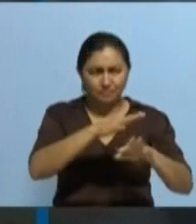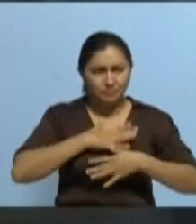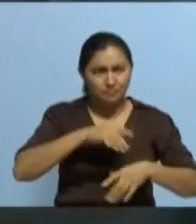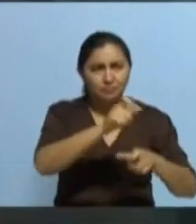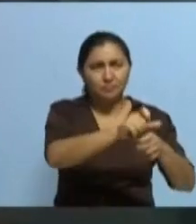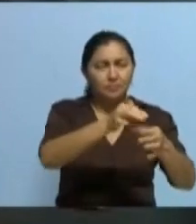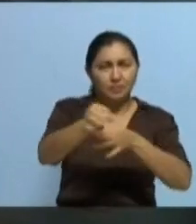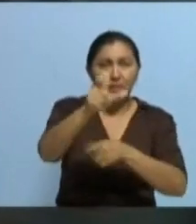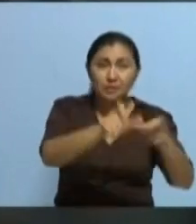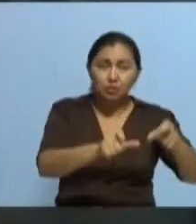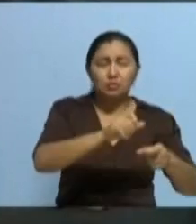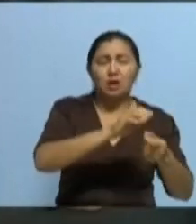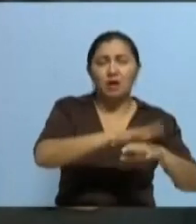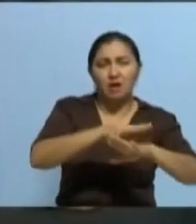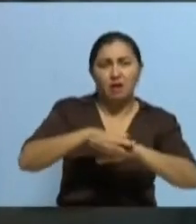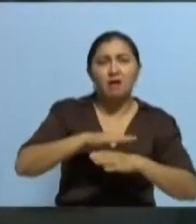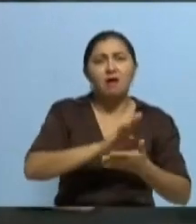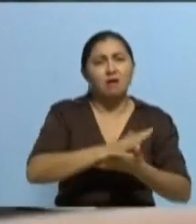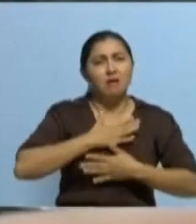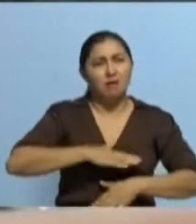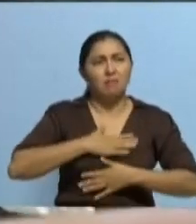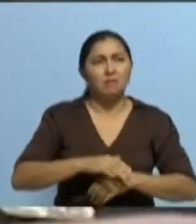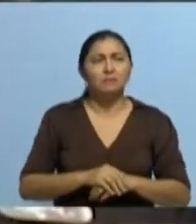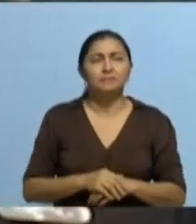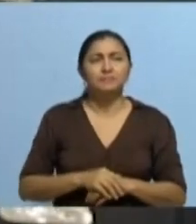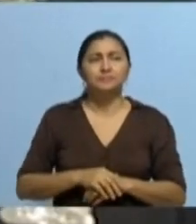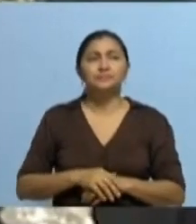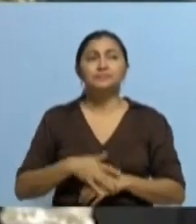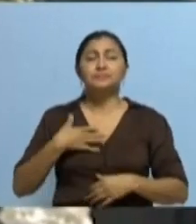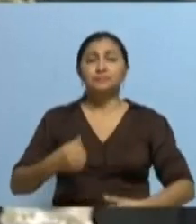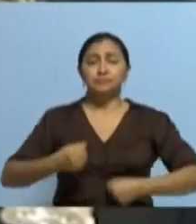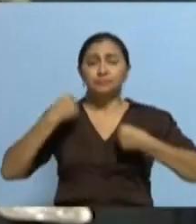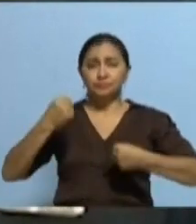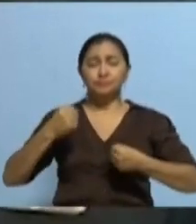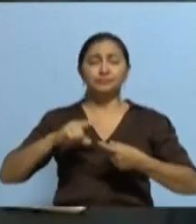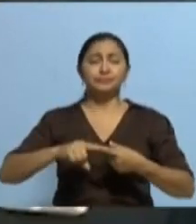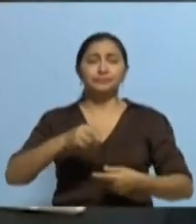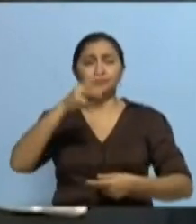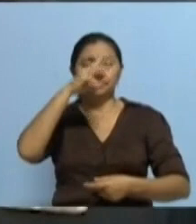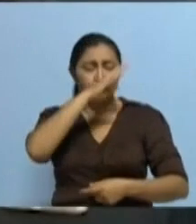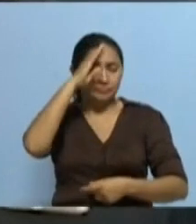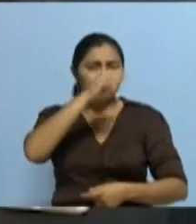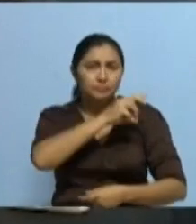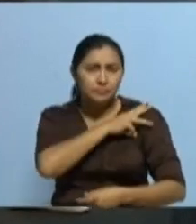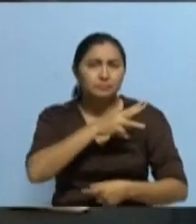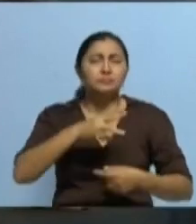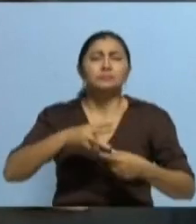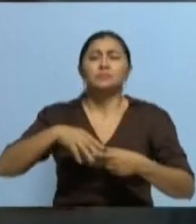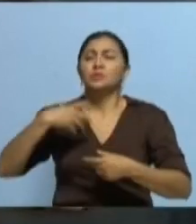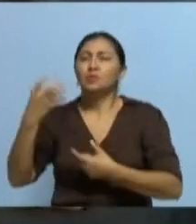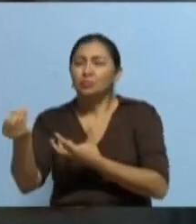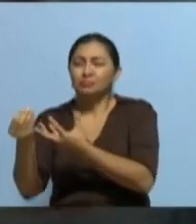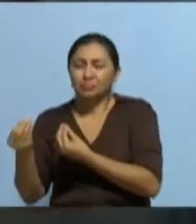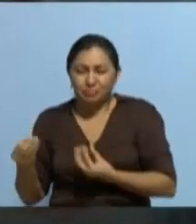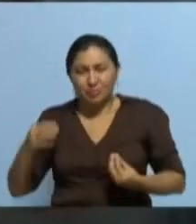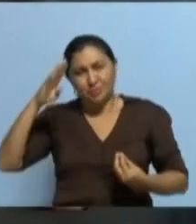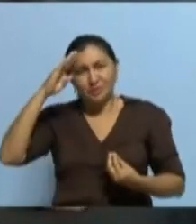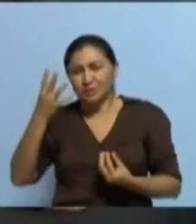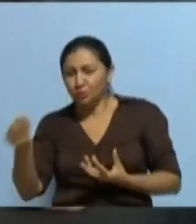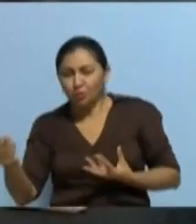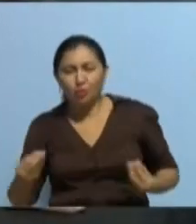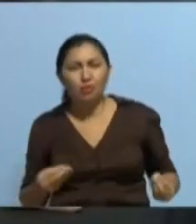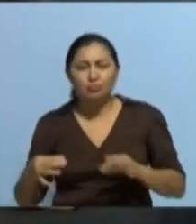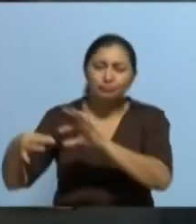ELN. Las fuerzas militares, la Policía Nacional y demás entidades del Estado estaremos realizando operaciones